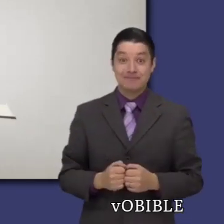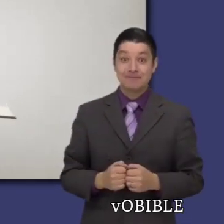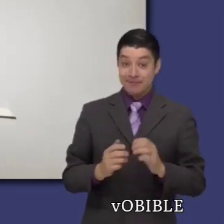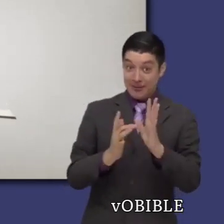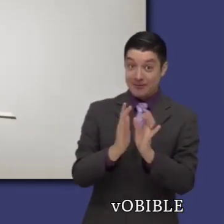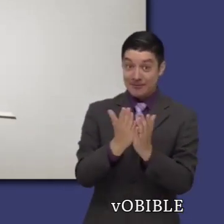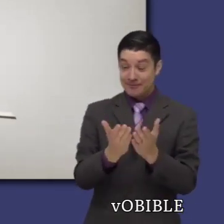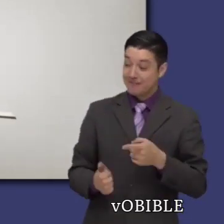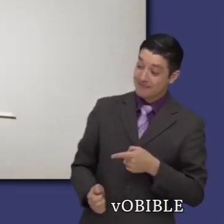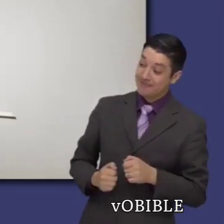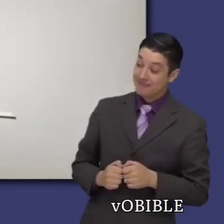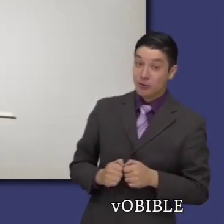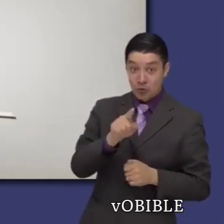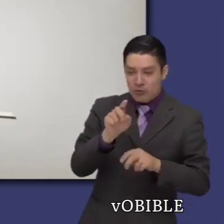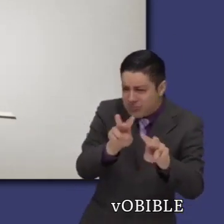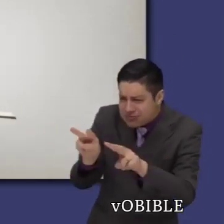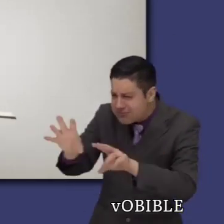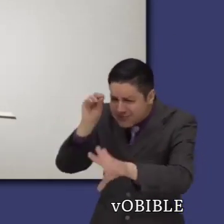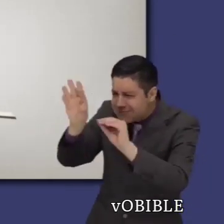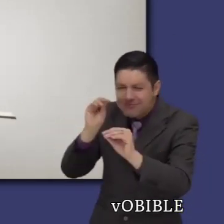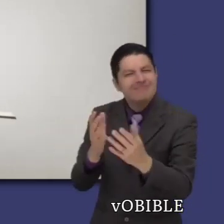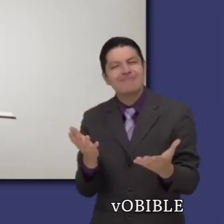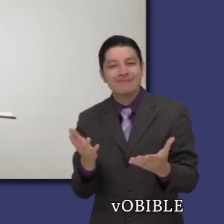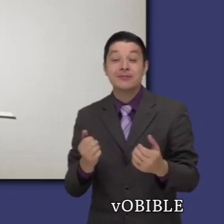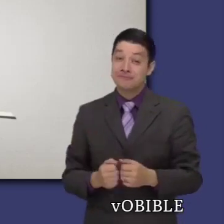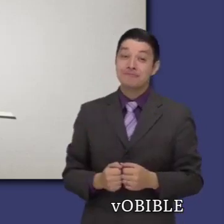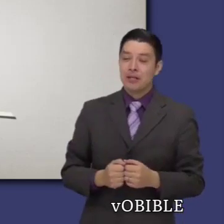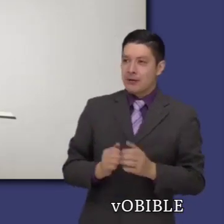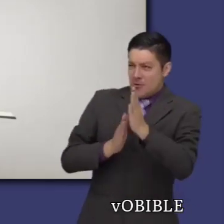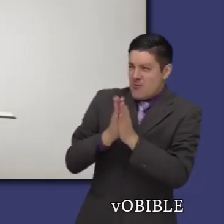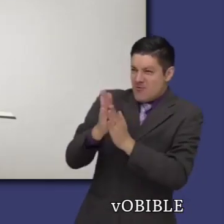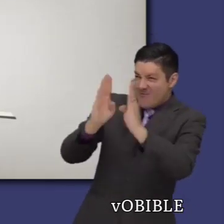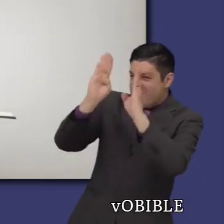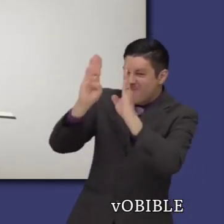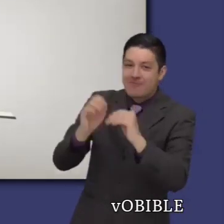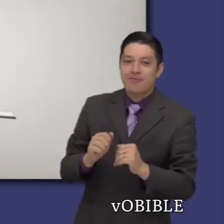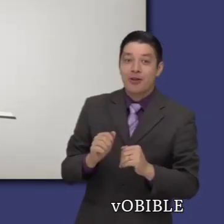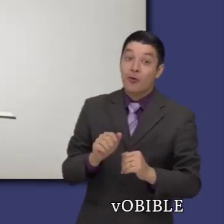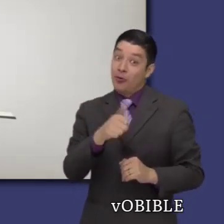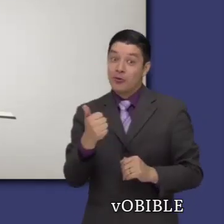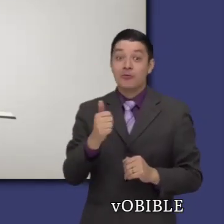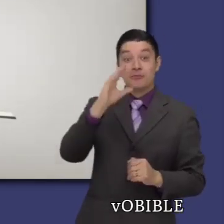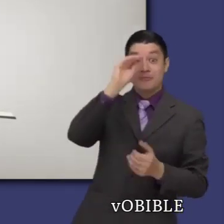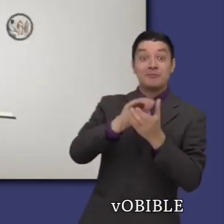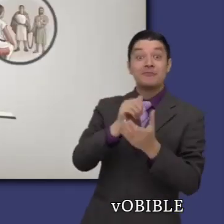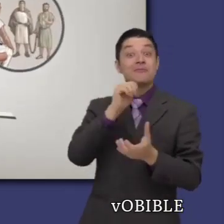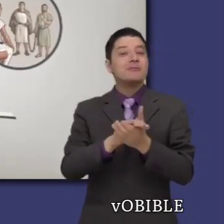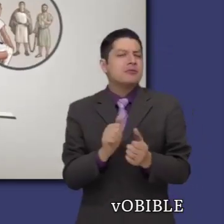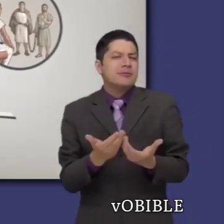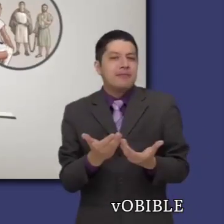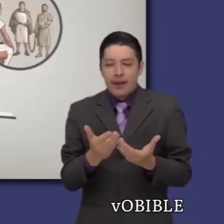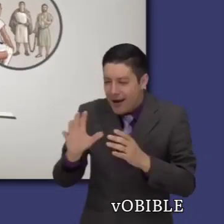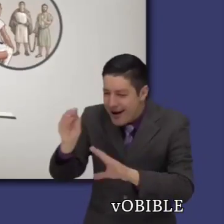de Pedro, fíjese en que debemos preparar nuestra mente para actuar, en cómo debemos tratar a nuestro cónyuge,